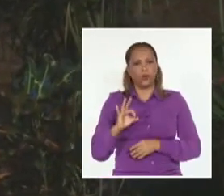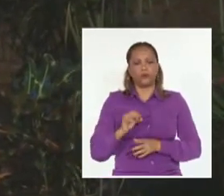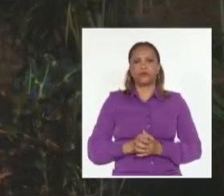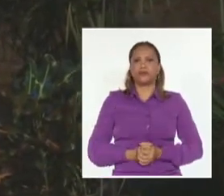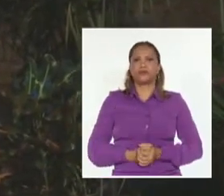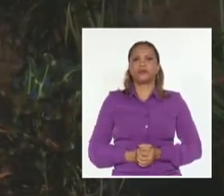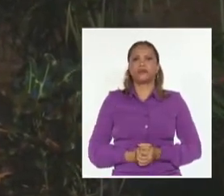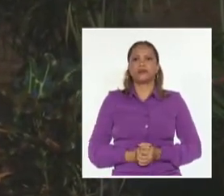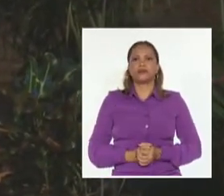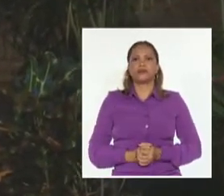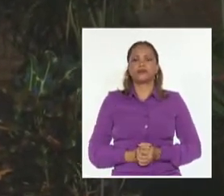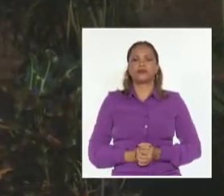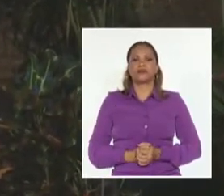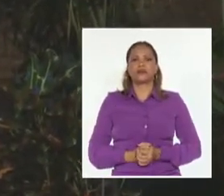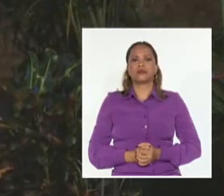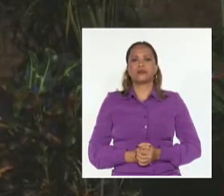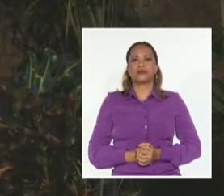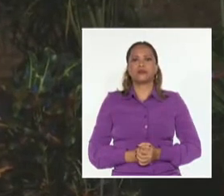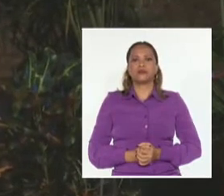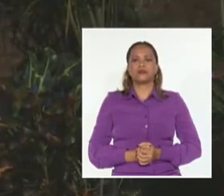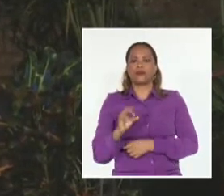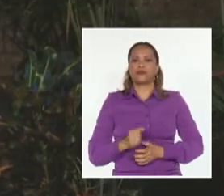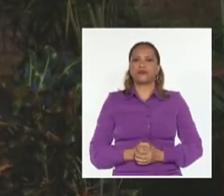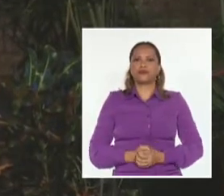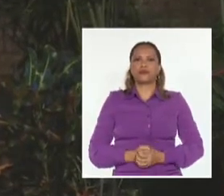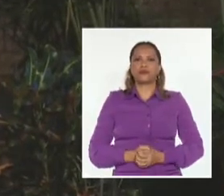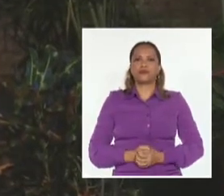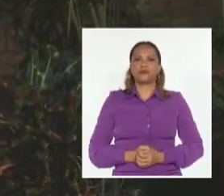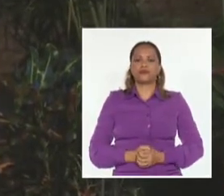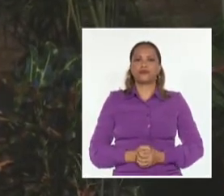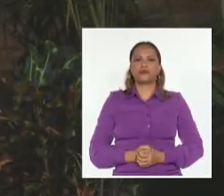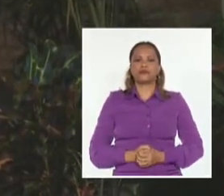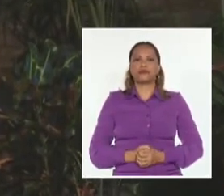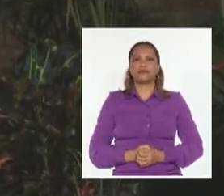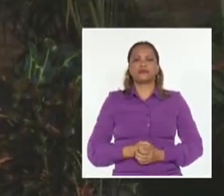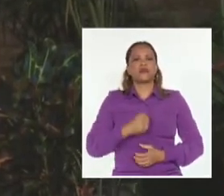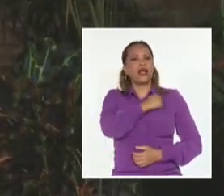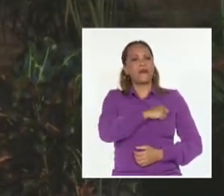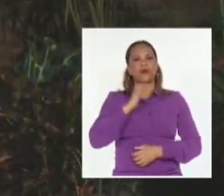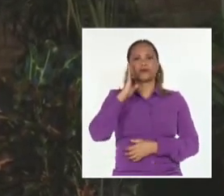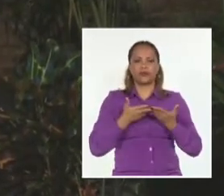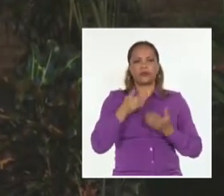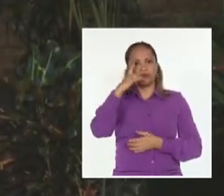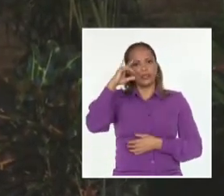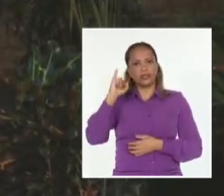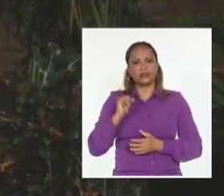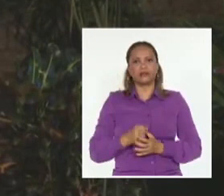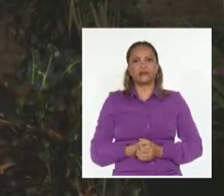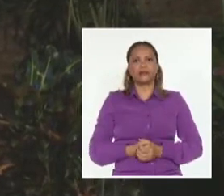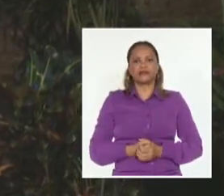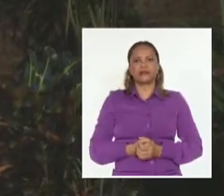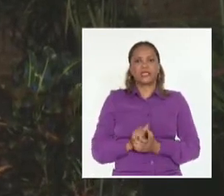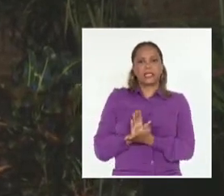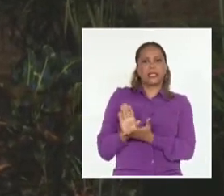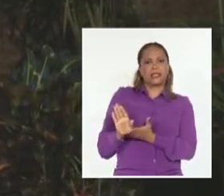rivalidades, trabajo digno y no explotación, armonía, respeto y tolerancia, y no racismo